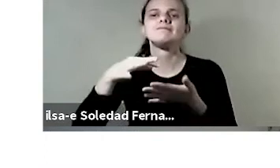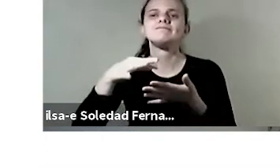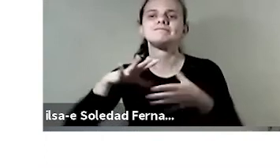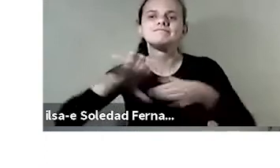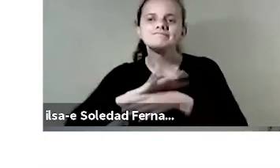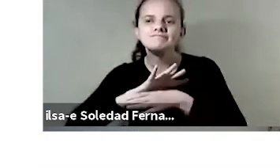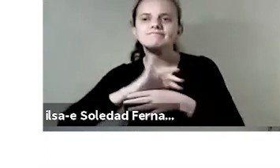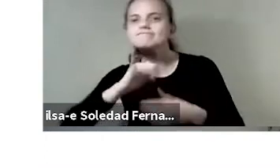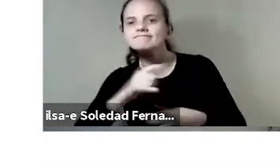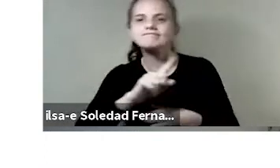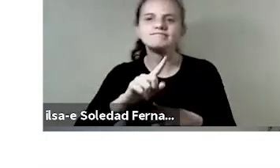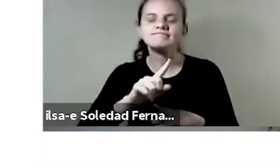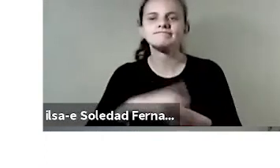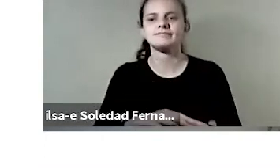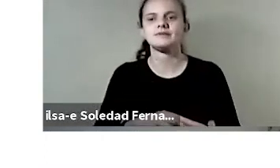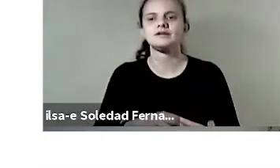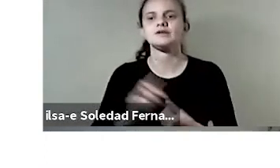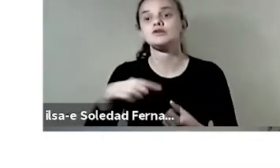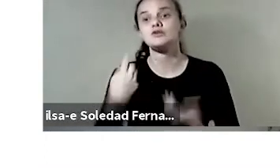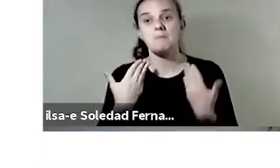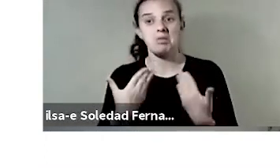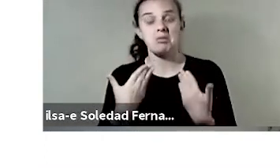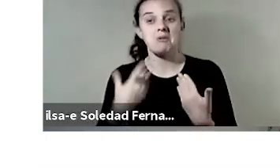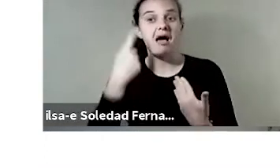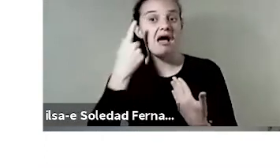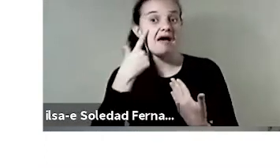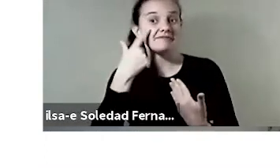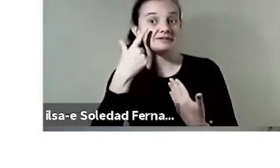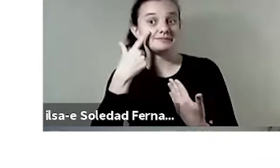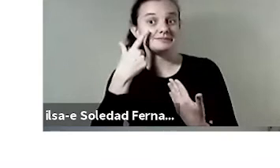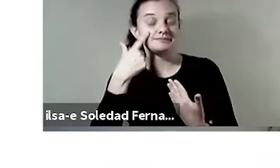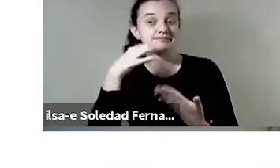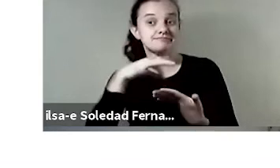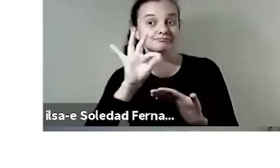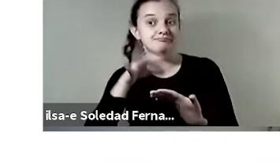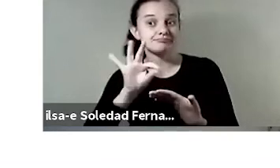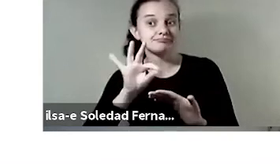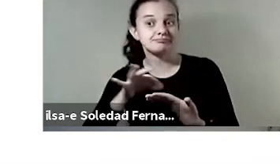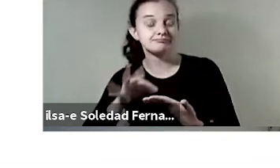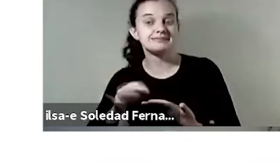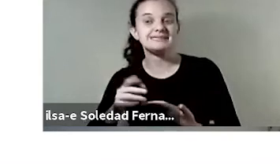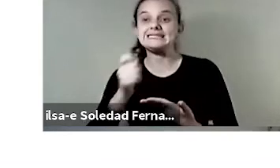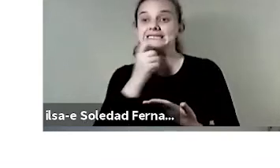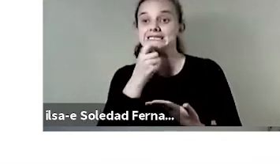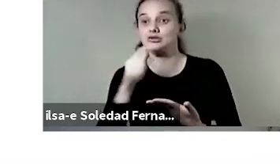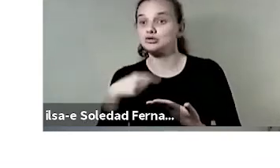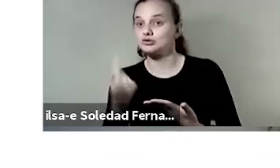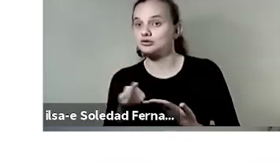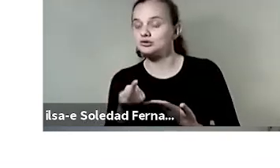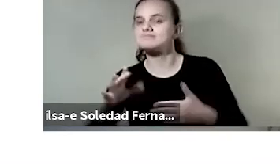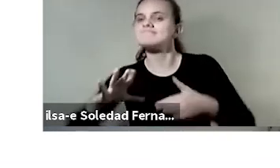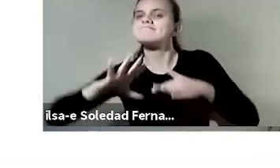encontrar redactados en una forma de enunciado que son verificables. De modo que siempre vamos a poder usarlos para